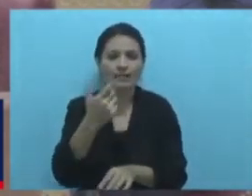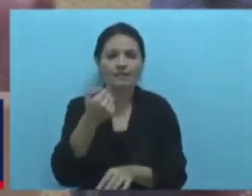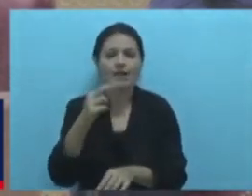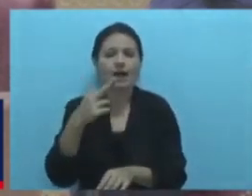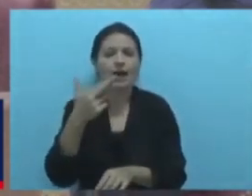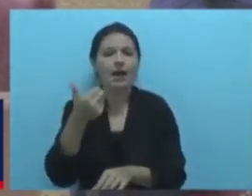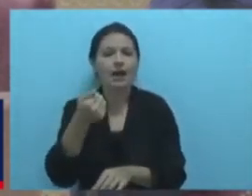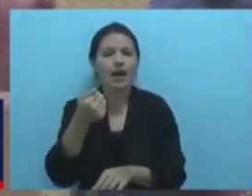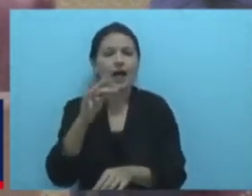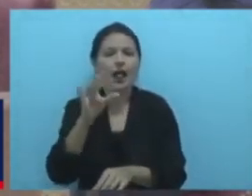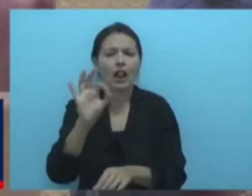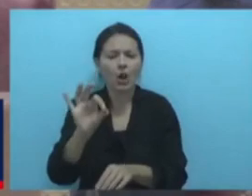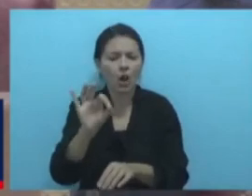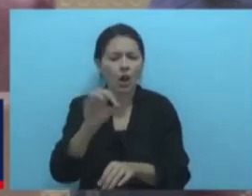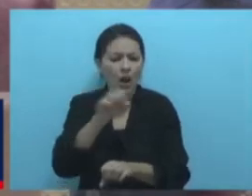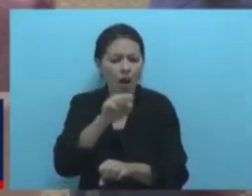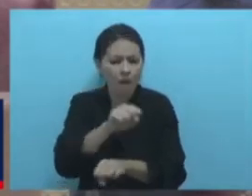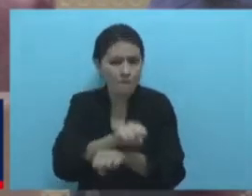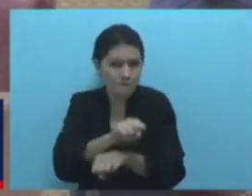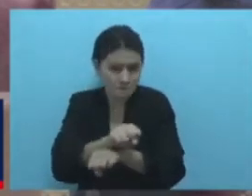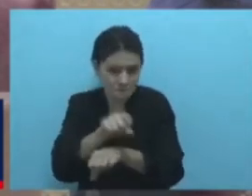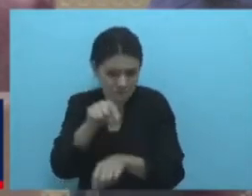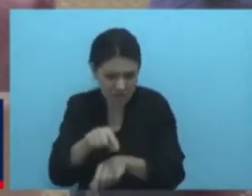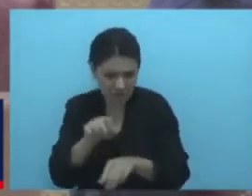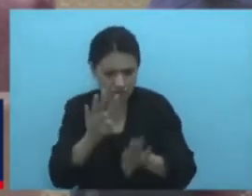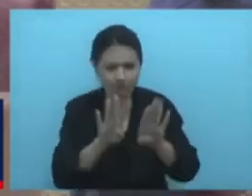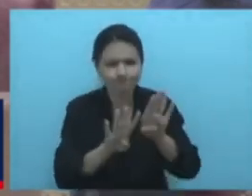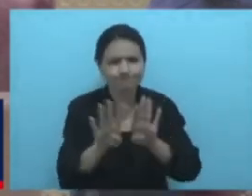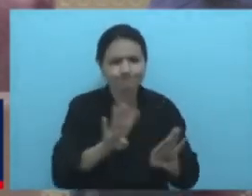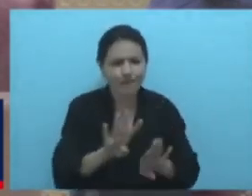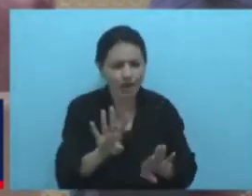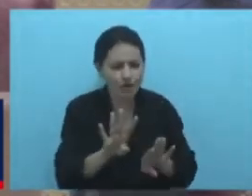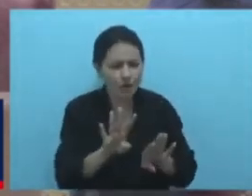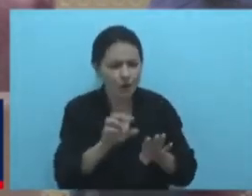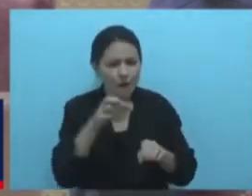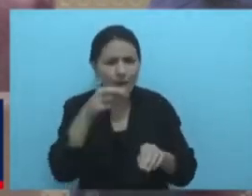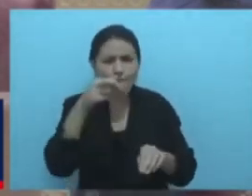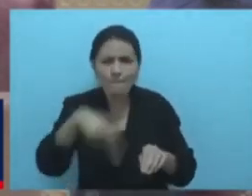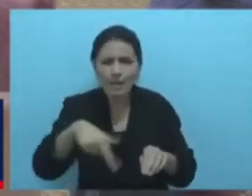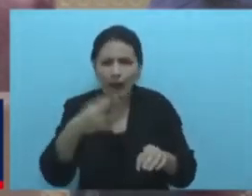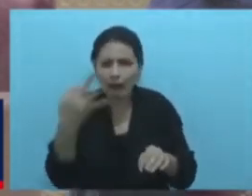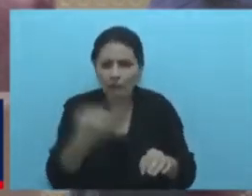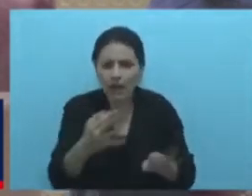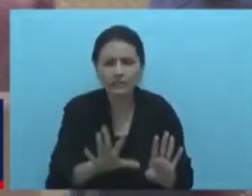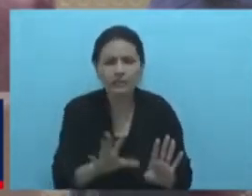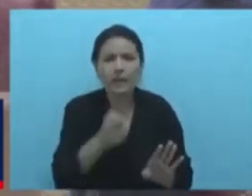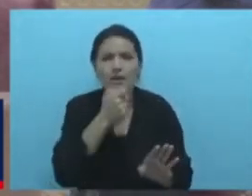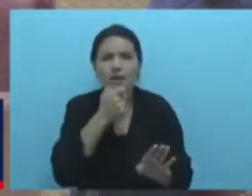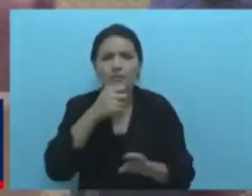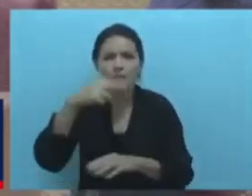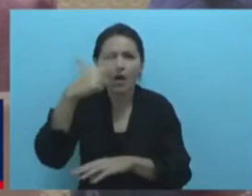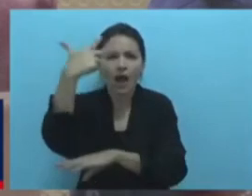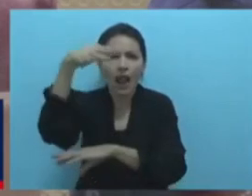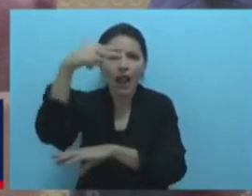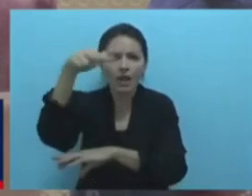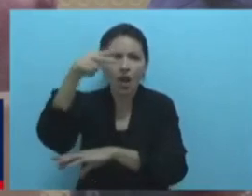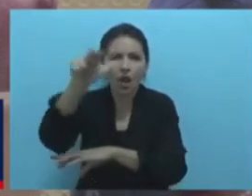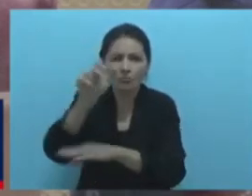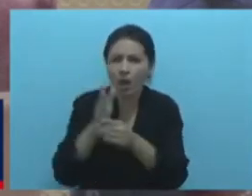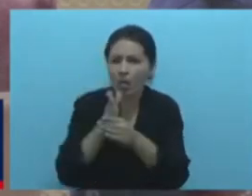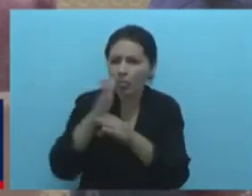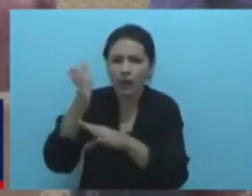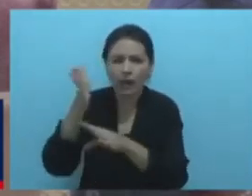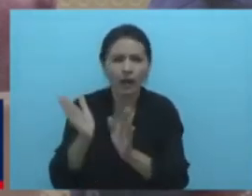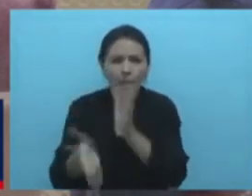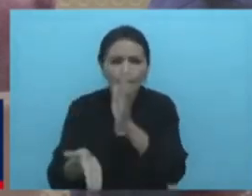de la unidad penitenciaria número tres de ezeiza se iba a escapar en helicóptero el 10 de marzo pasado y no